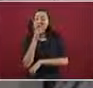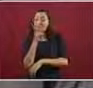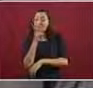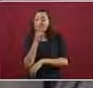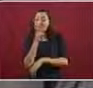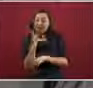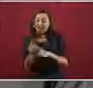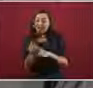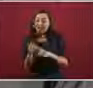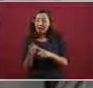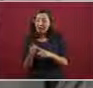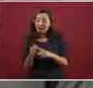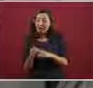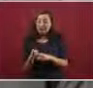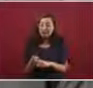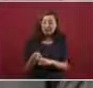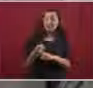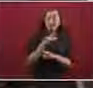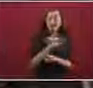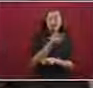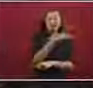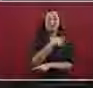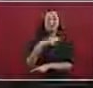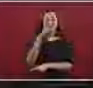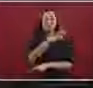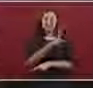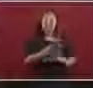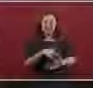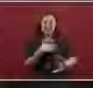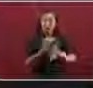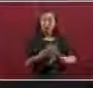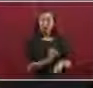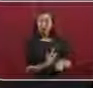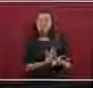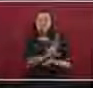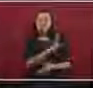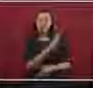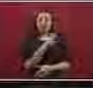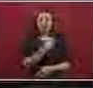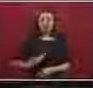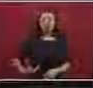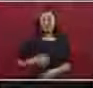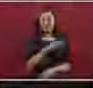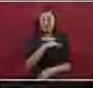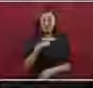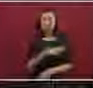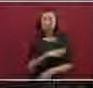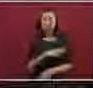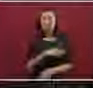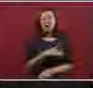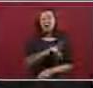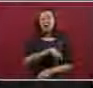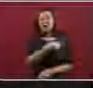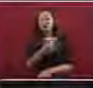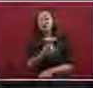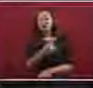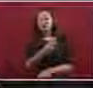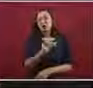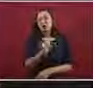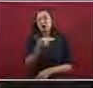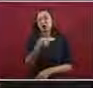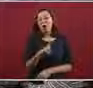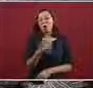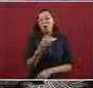para hacer un golpe de Estado en Chile y derrocar a Salvador Allende y después, pues obviamente, Augusto Pinochet dejó una